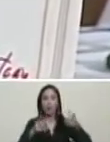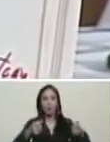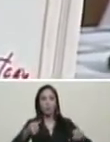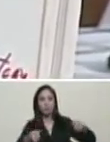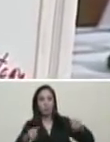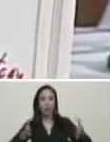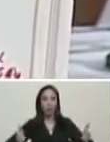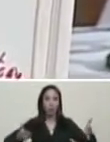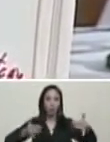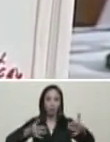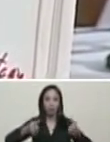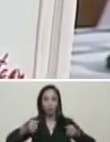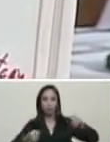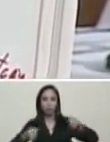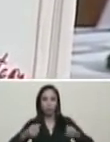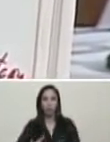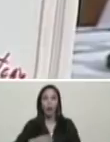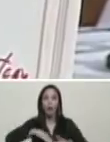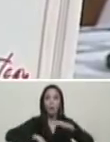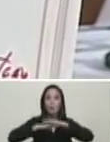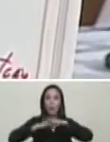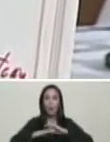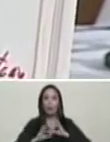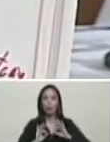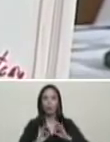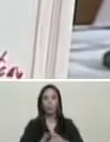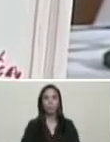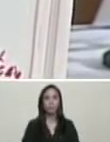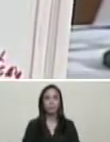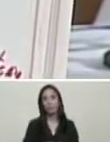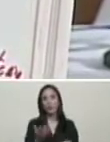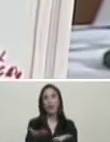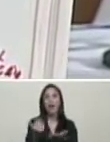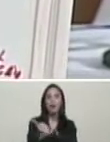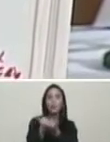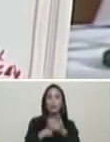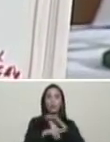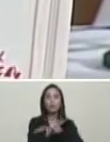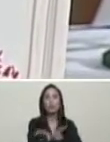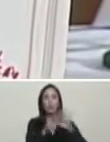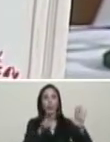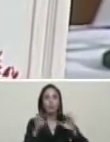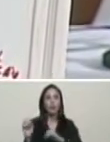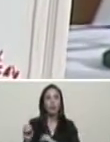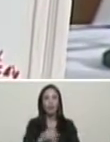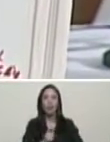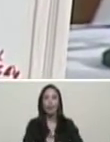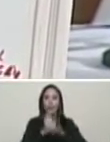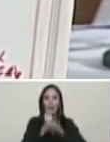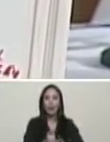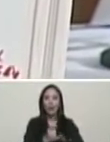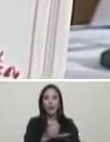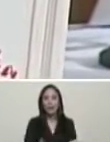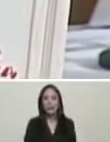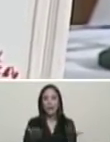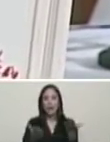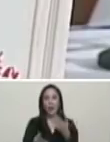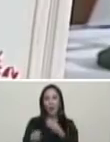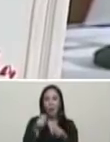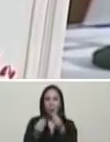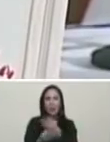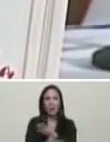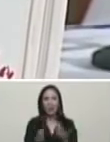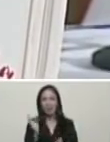grandes. Ellos han ofrecido 270 toneladas métricas de comida